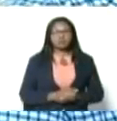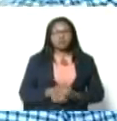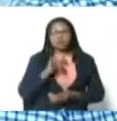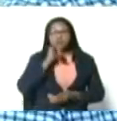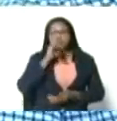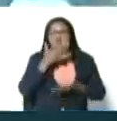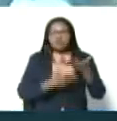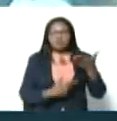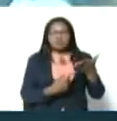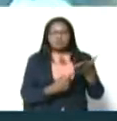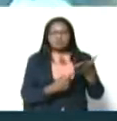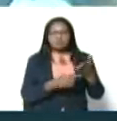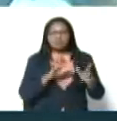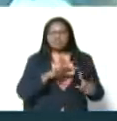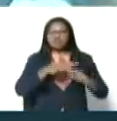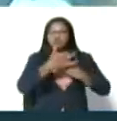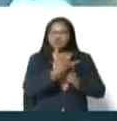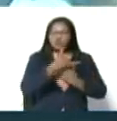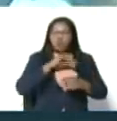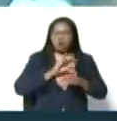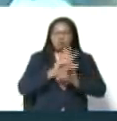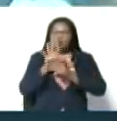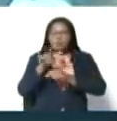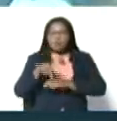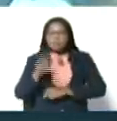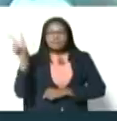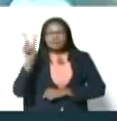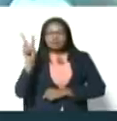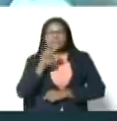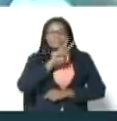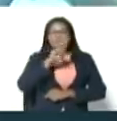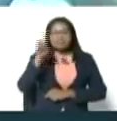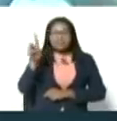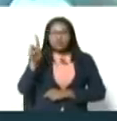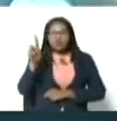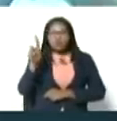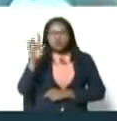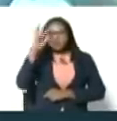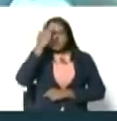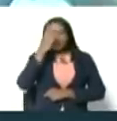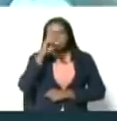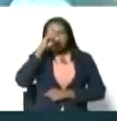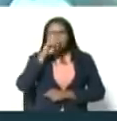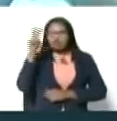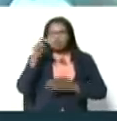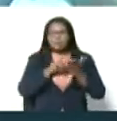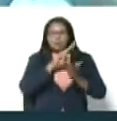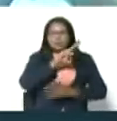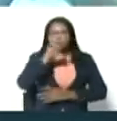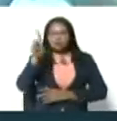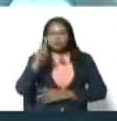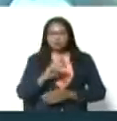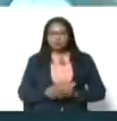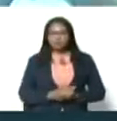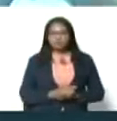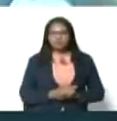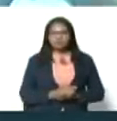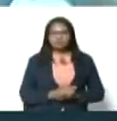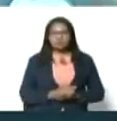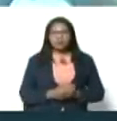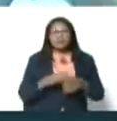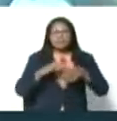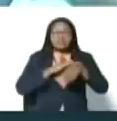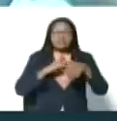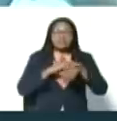Informe. Situación del COVID-19 en Venezuela el 21 de febrero del año 2021. Ministerio del